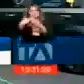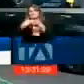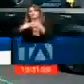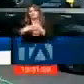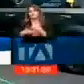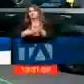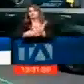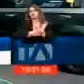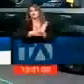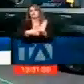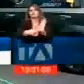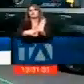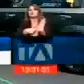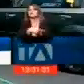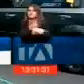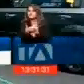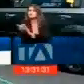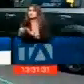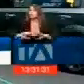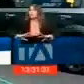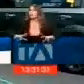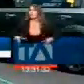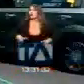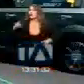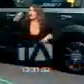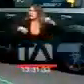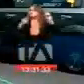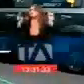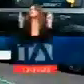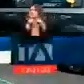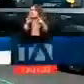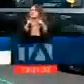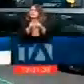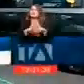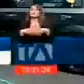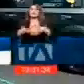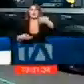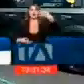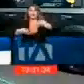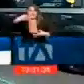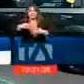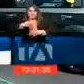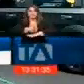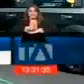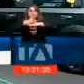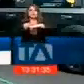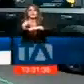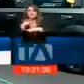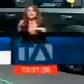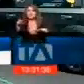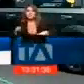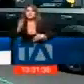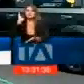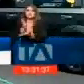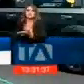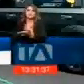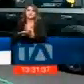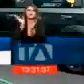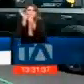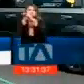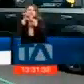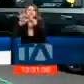precisos. Mientras tanto, desde el Consejo de la Judicatura resolvieron suspender al juez por posiblemente haber incurrido en una falta grave. Ellos también